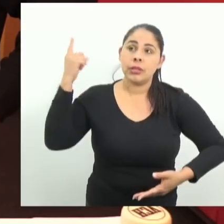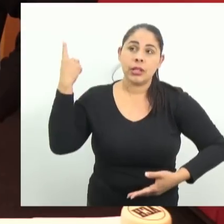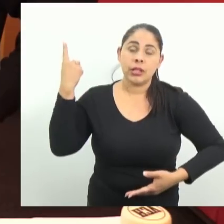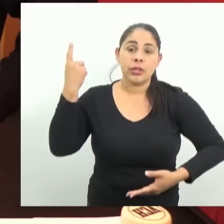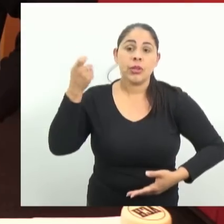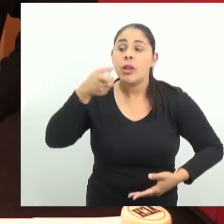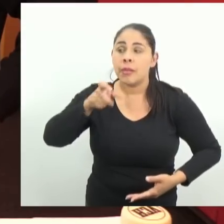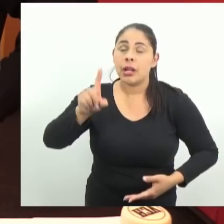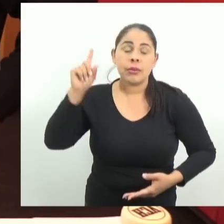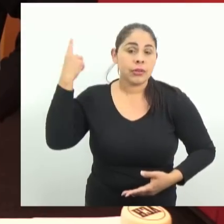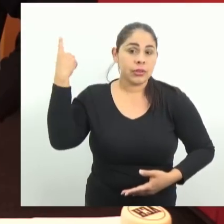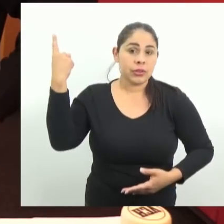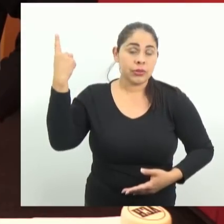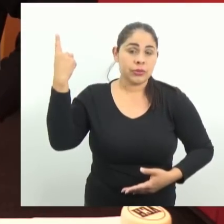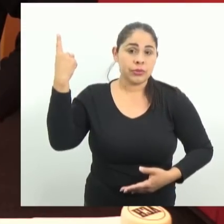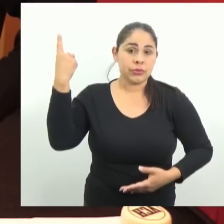Dios.